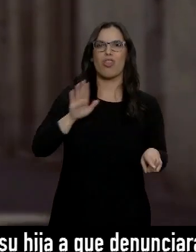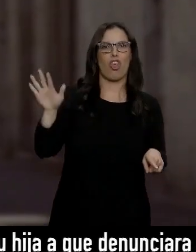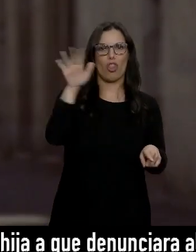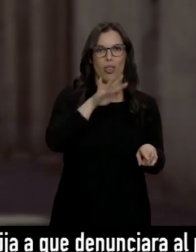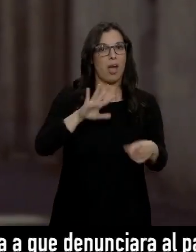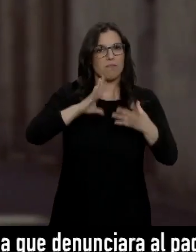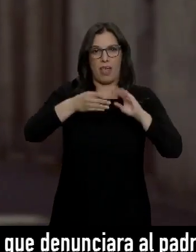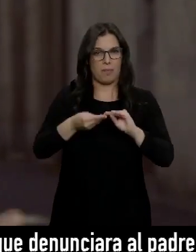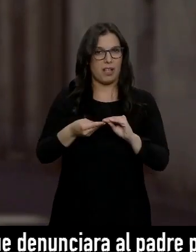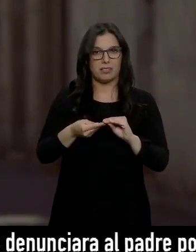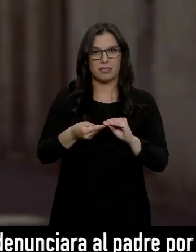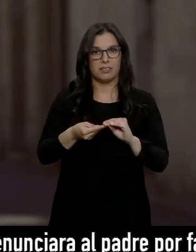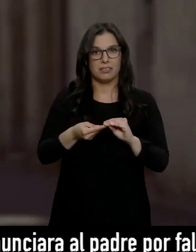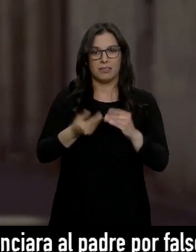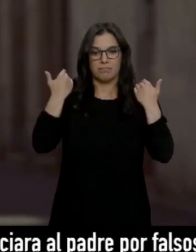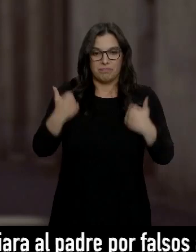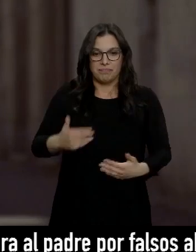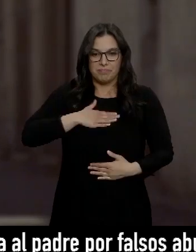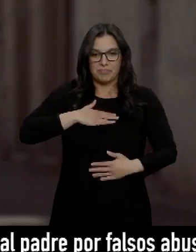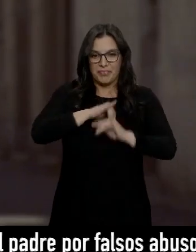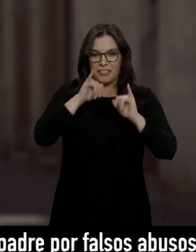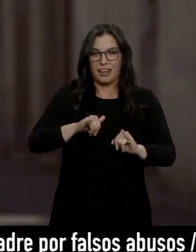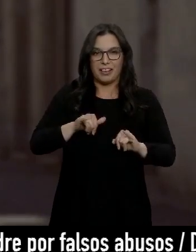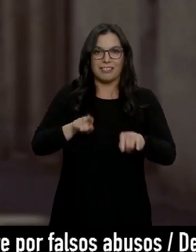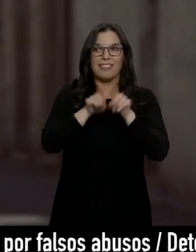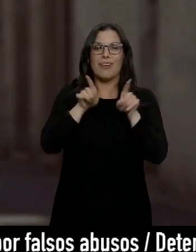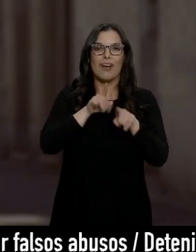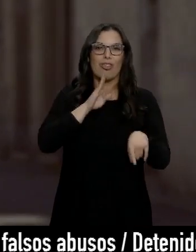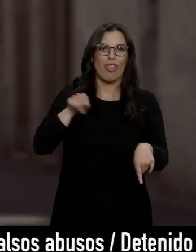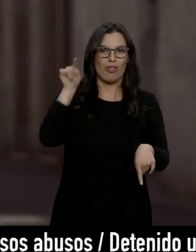Te adaptas y eres tú allá donde estés.